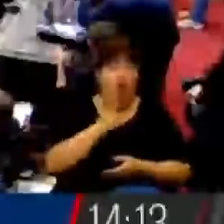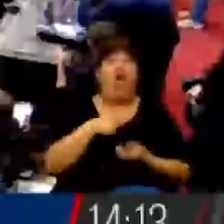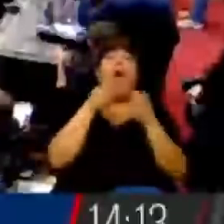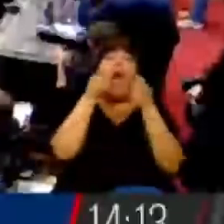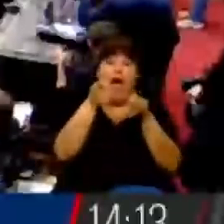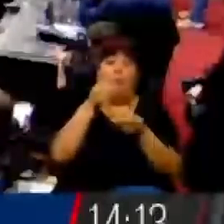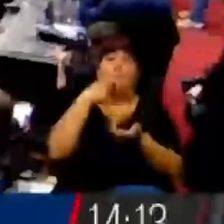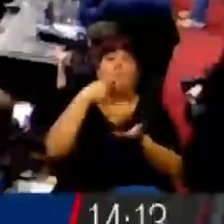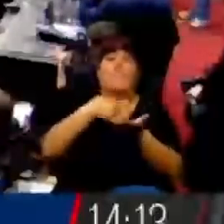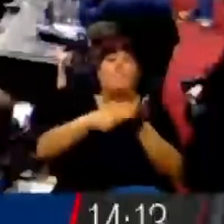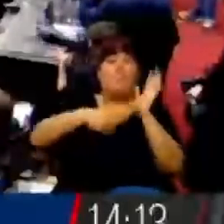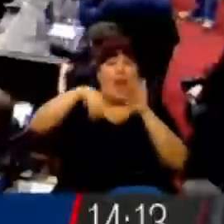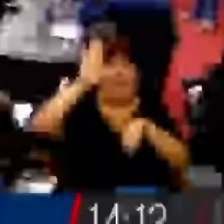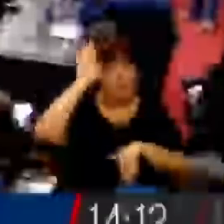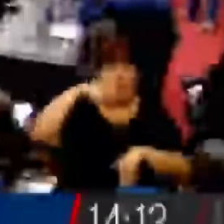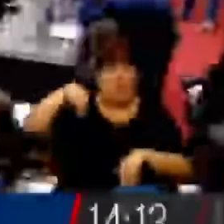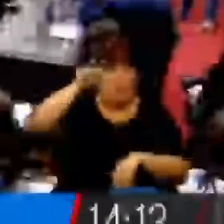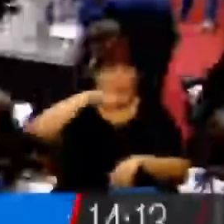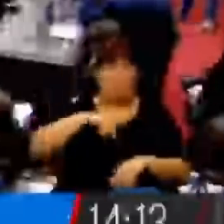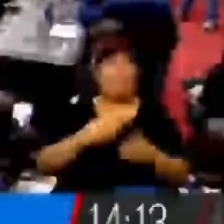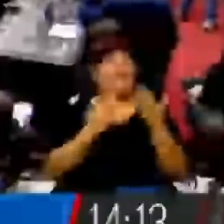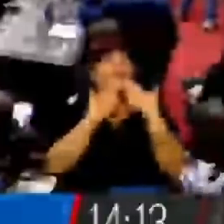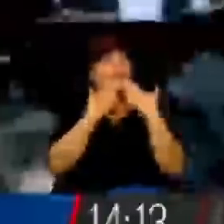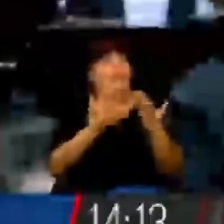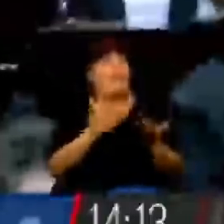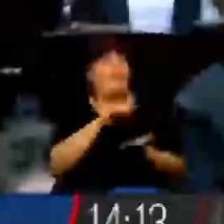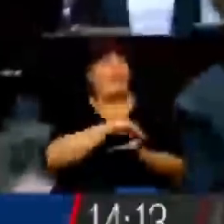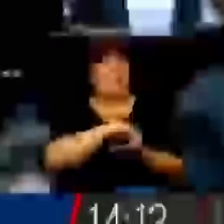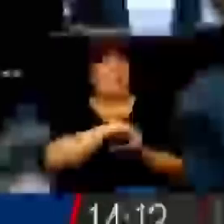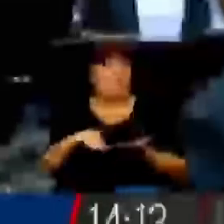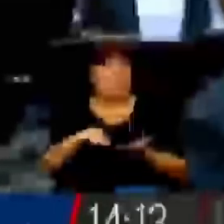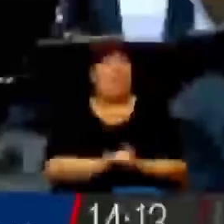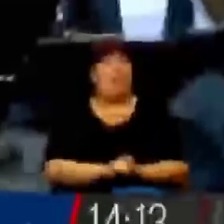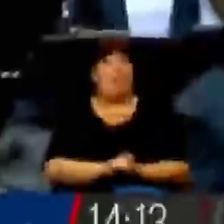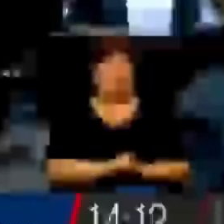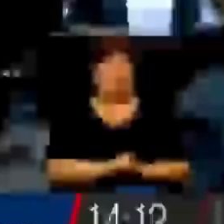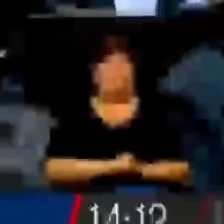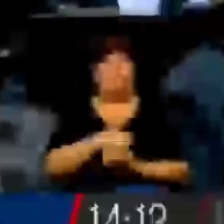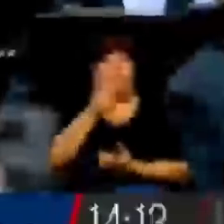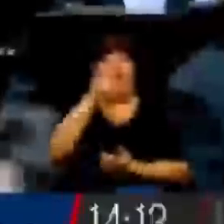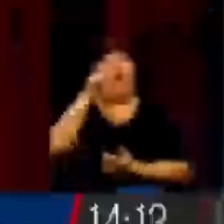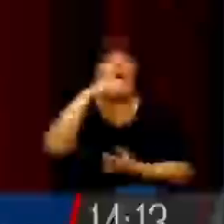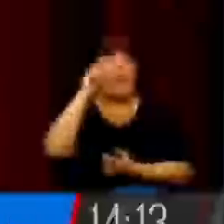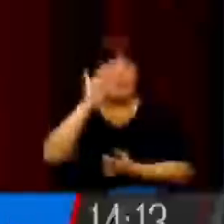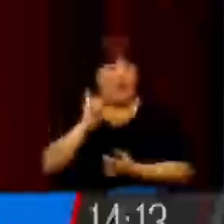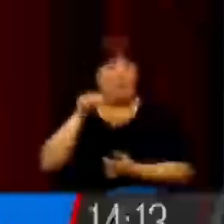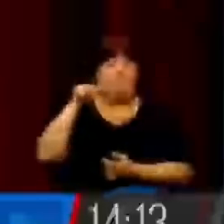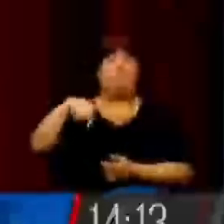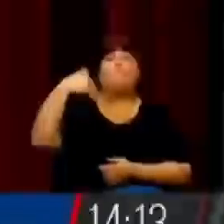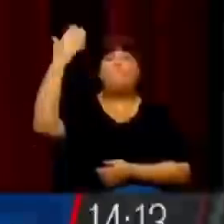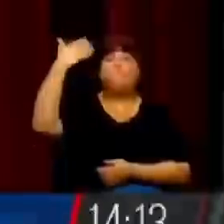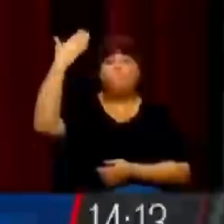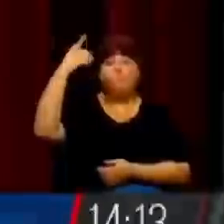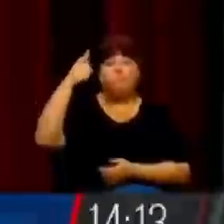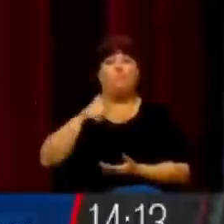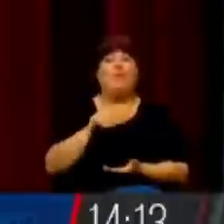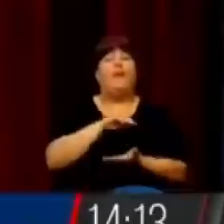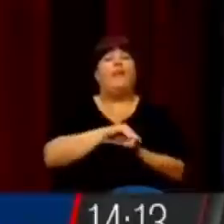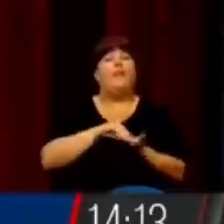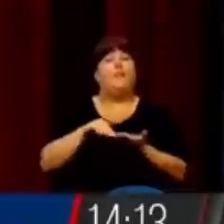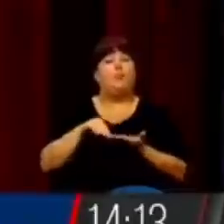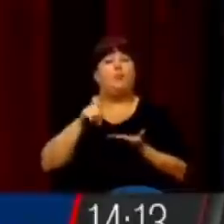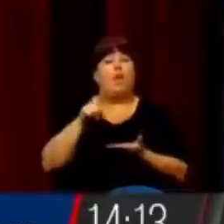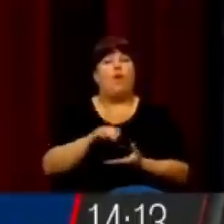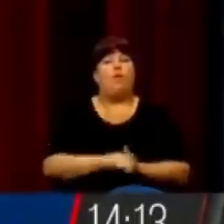votando y ratificando a Massa como presidente de la Cámara Gracias, de Diputados. Diputado. Así es. Los Maxi, distintos bloques. Claro, primero lo que hicieron